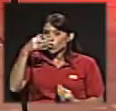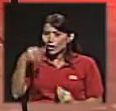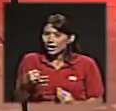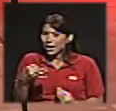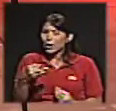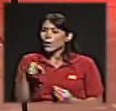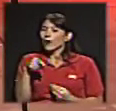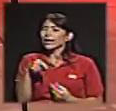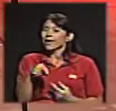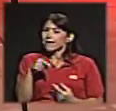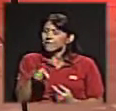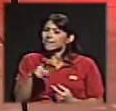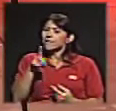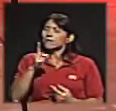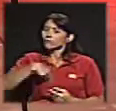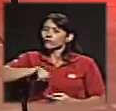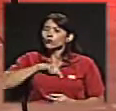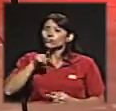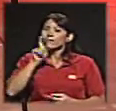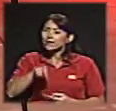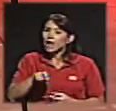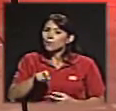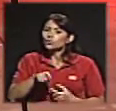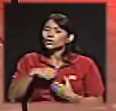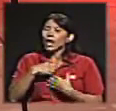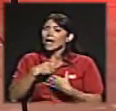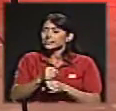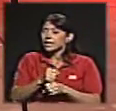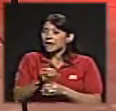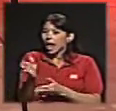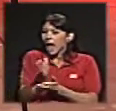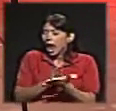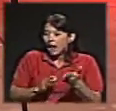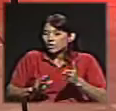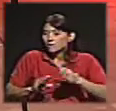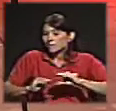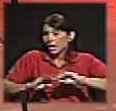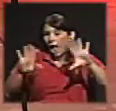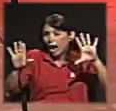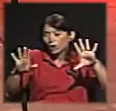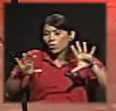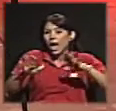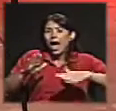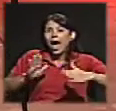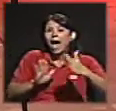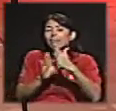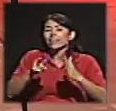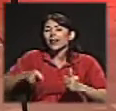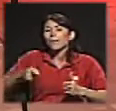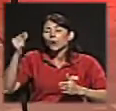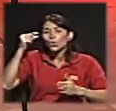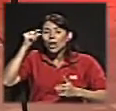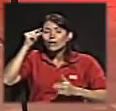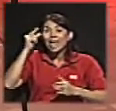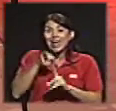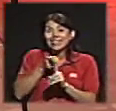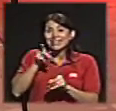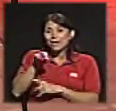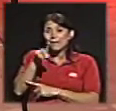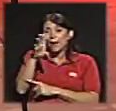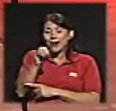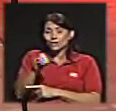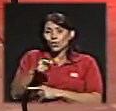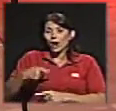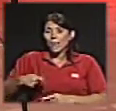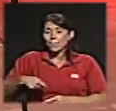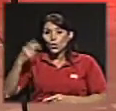aquí más bien deberíamos de hacer una acción clara ante la Procuraduría, porque la Procuraduría desde marzo les dijo al Consejo Municipal